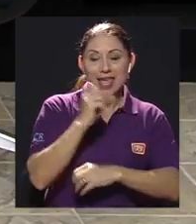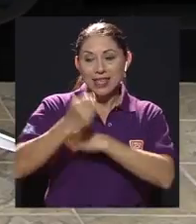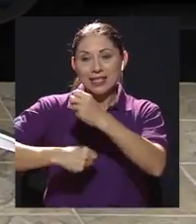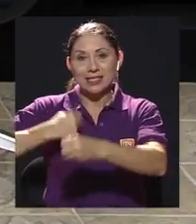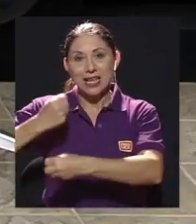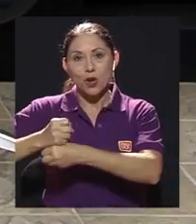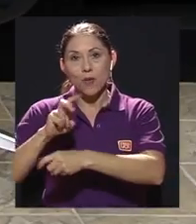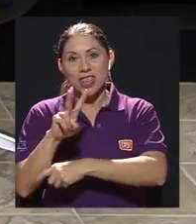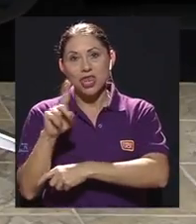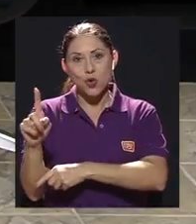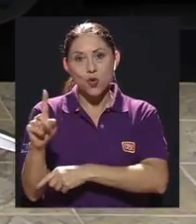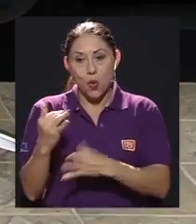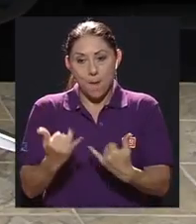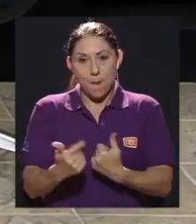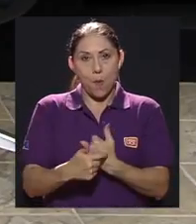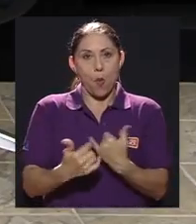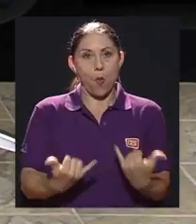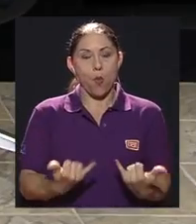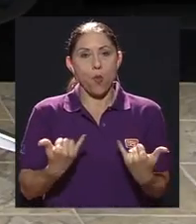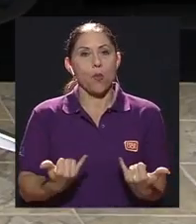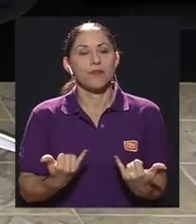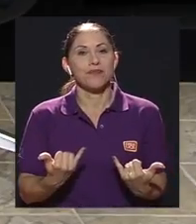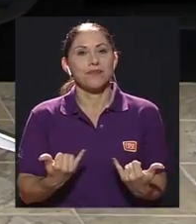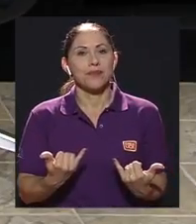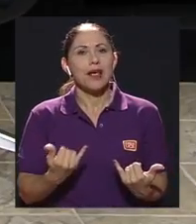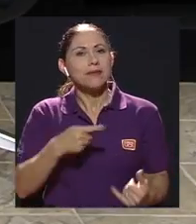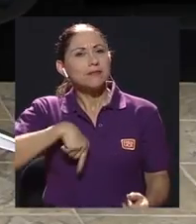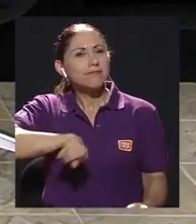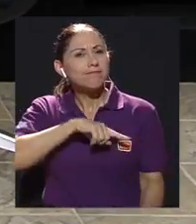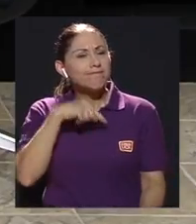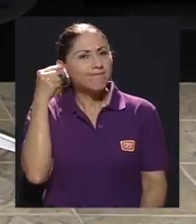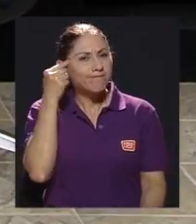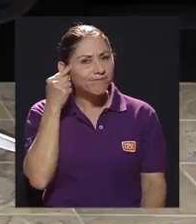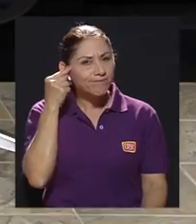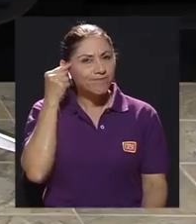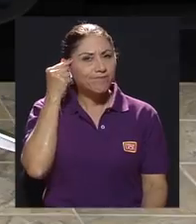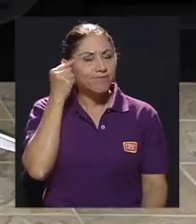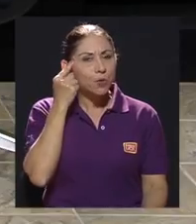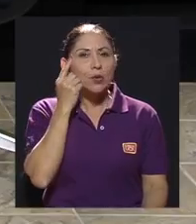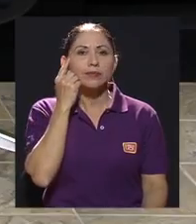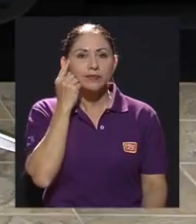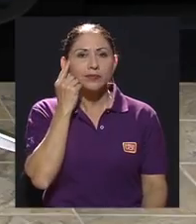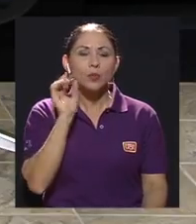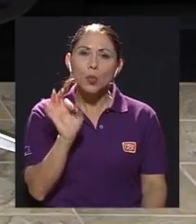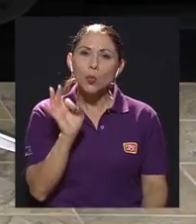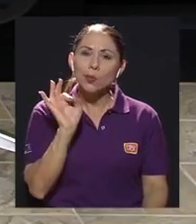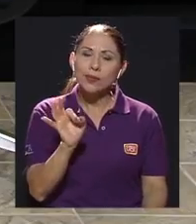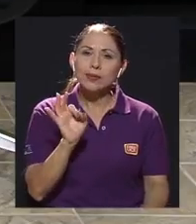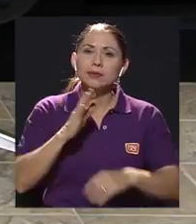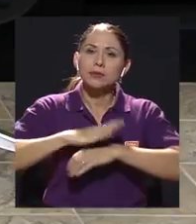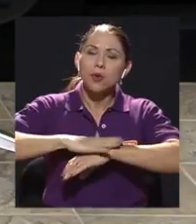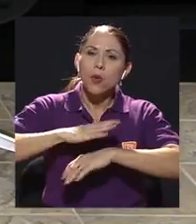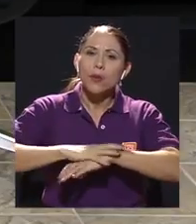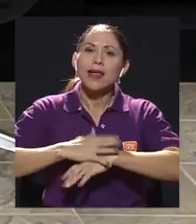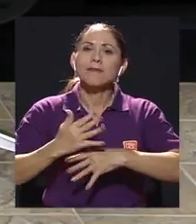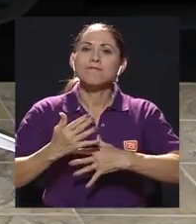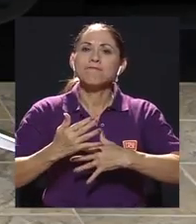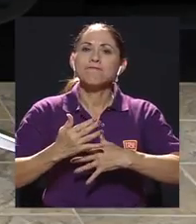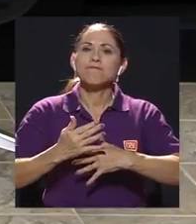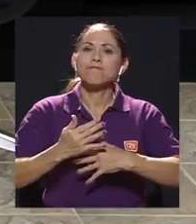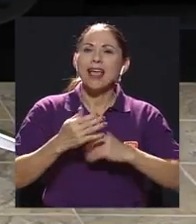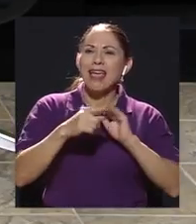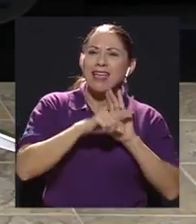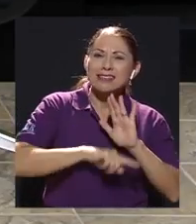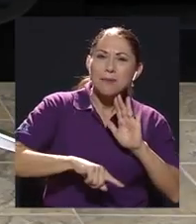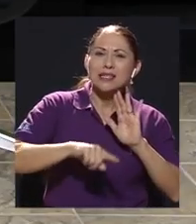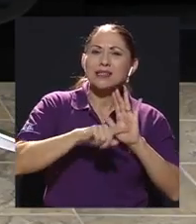estamos, y nos pone a pensar y a reflexionar muy bien sobre ese pesimismo